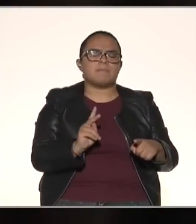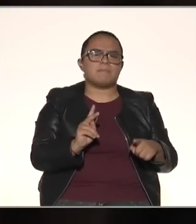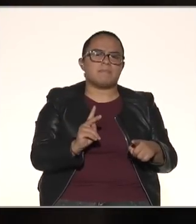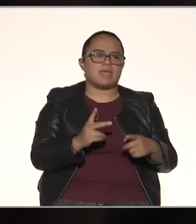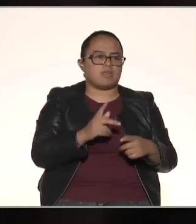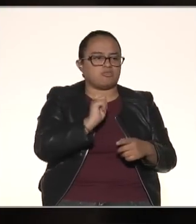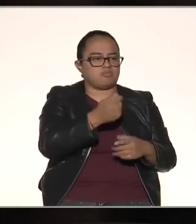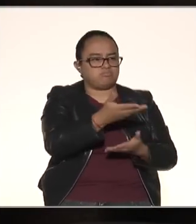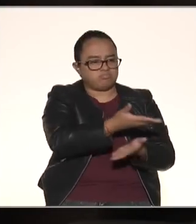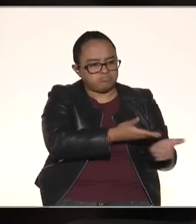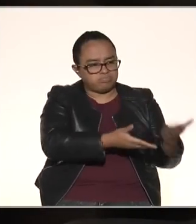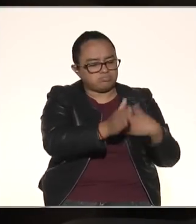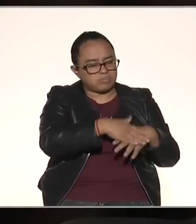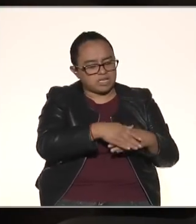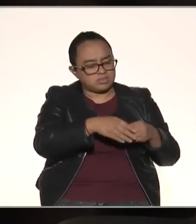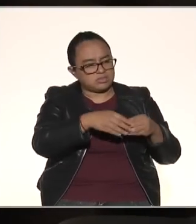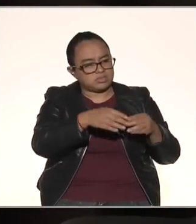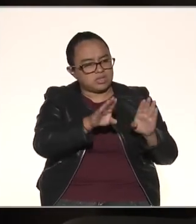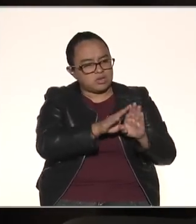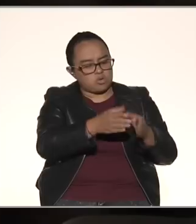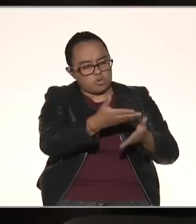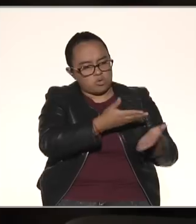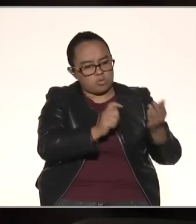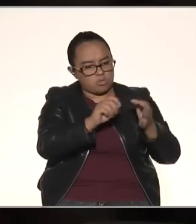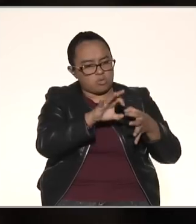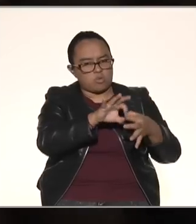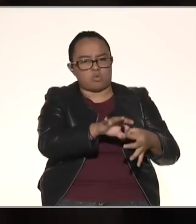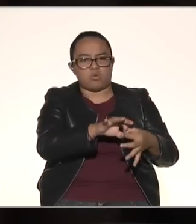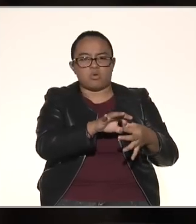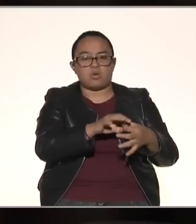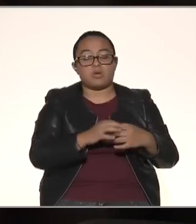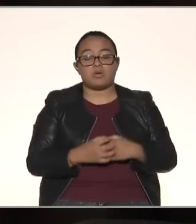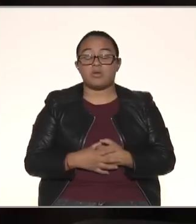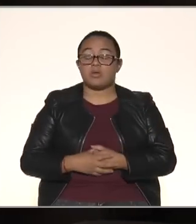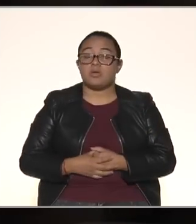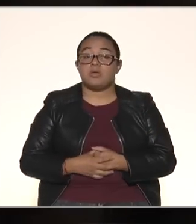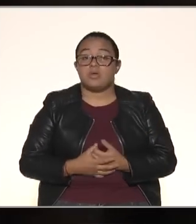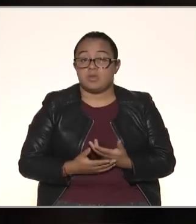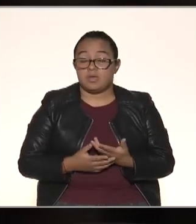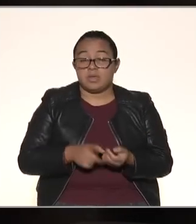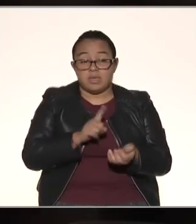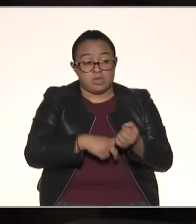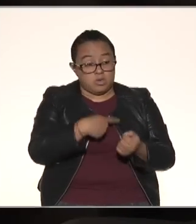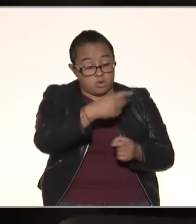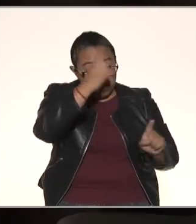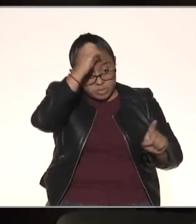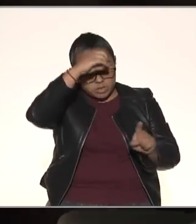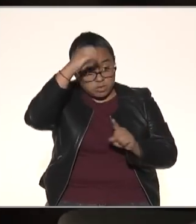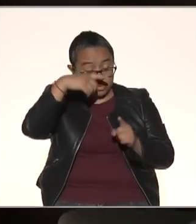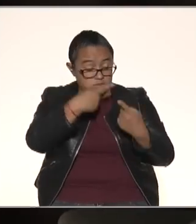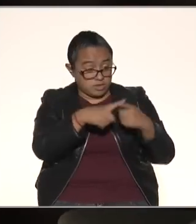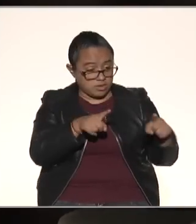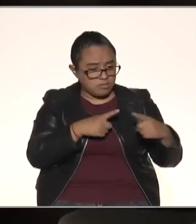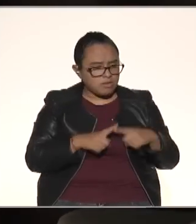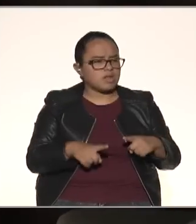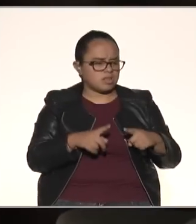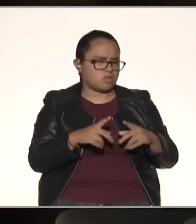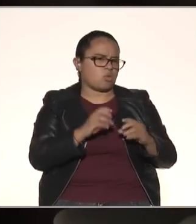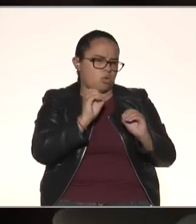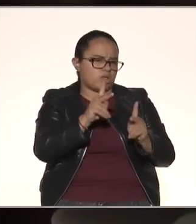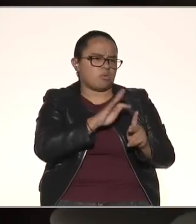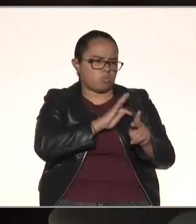que la riqueza no está en los puntos de unión que somos, nunca vamos a tener problemas, sino en las diferencias que nos pueden enriquecer a ambas partes.